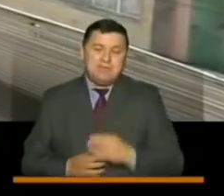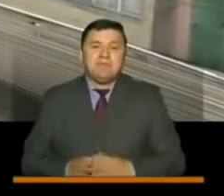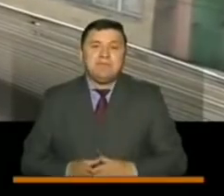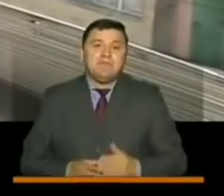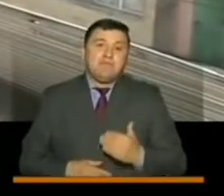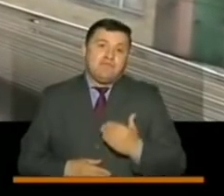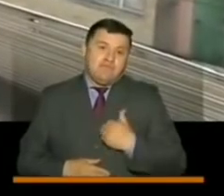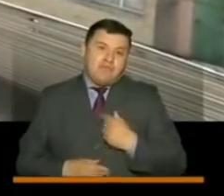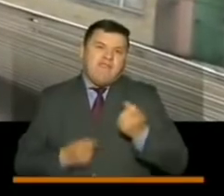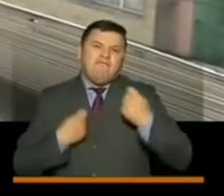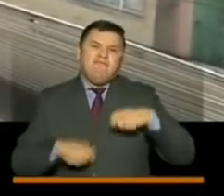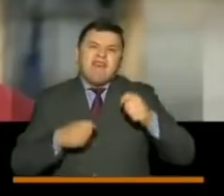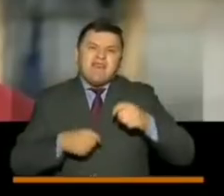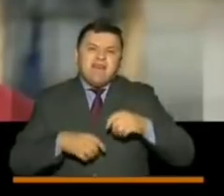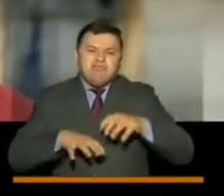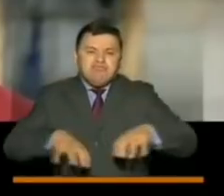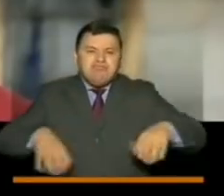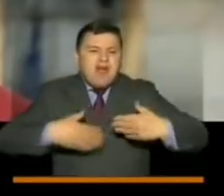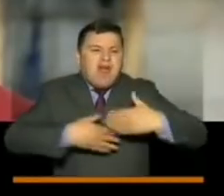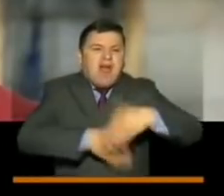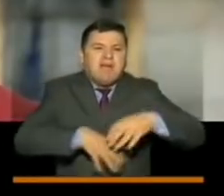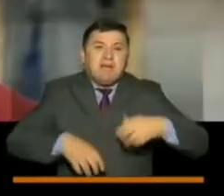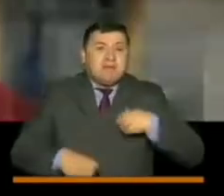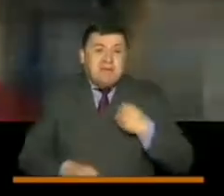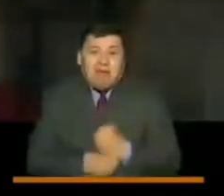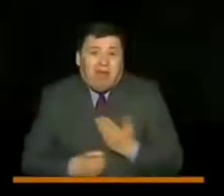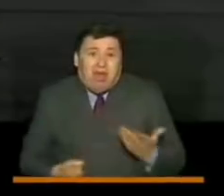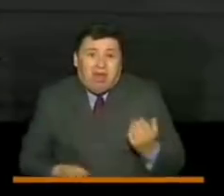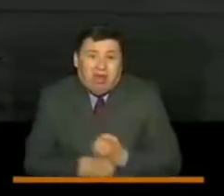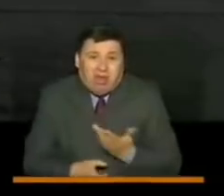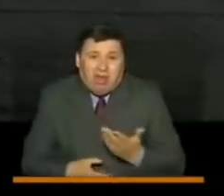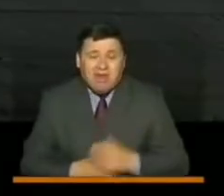vendedora informal me quedé sin trabajo